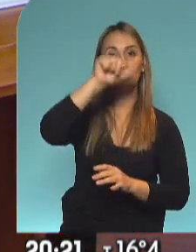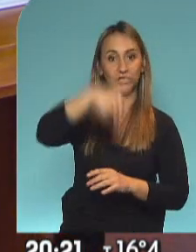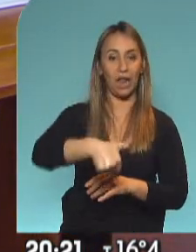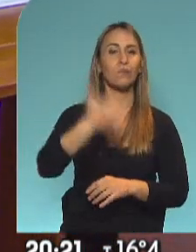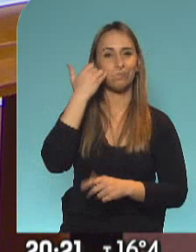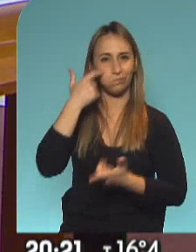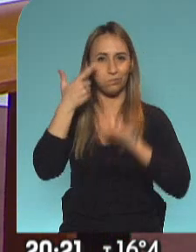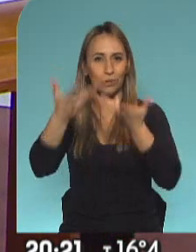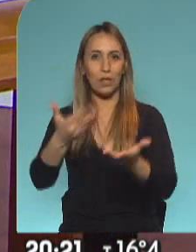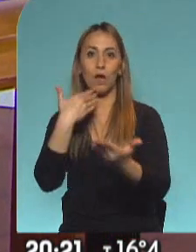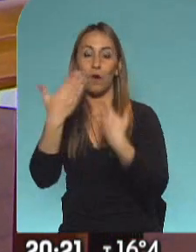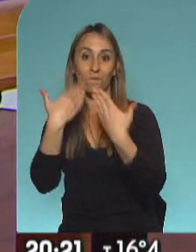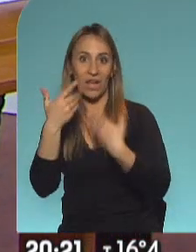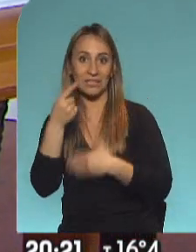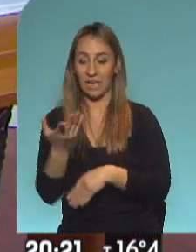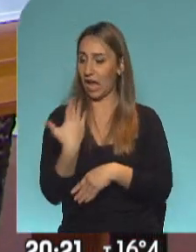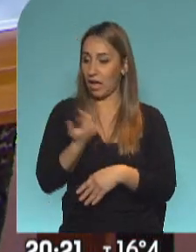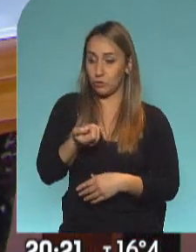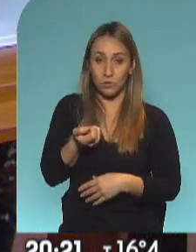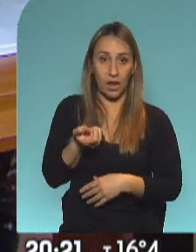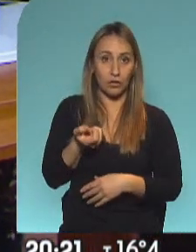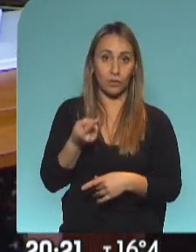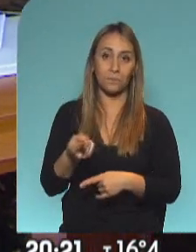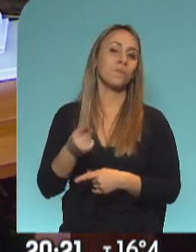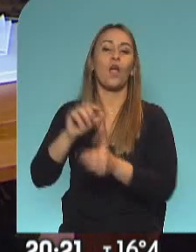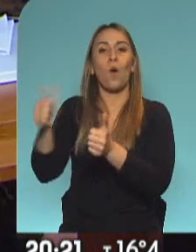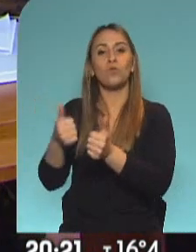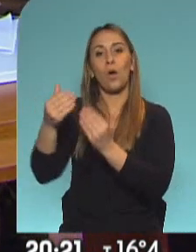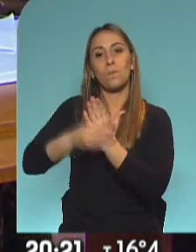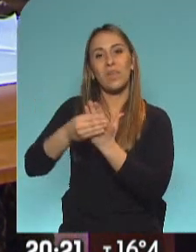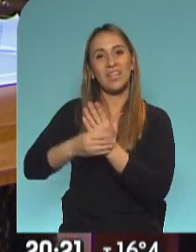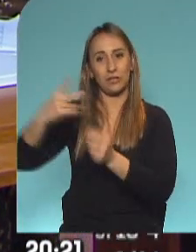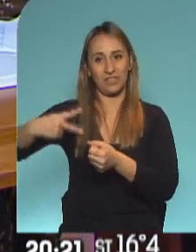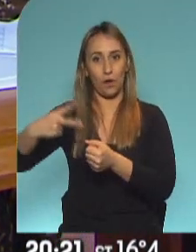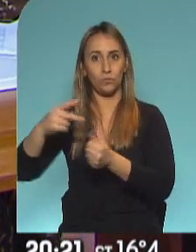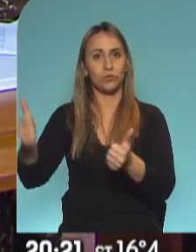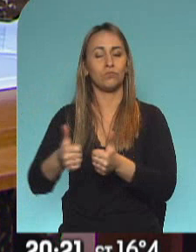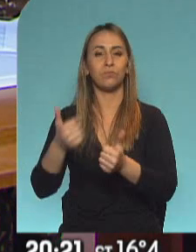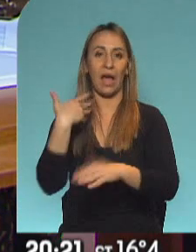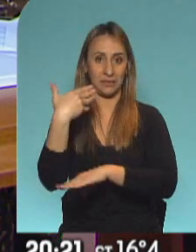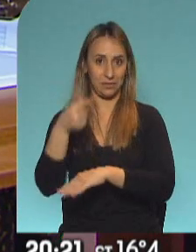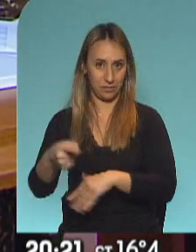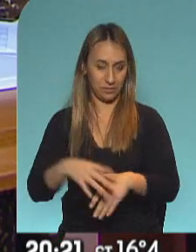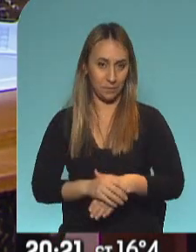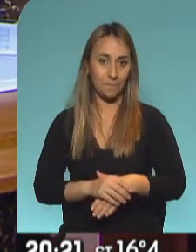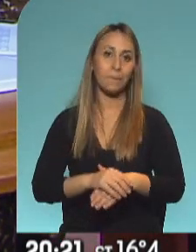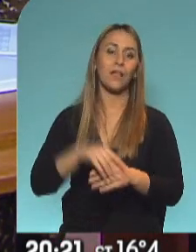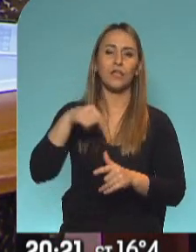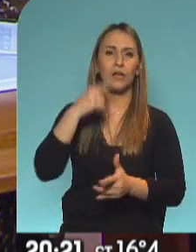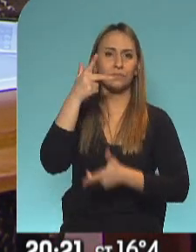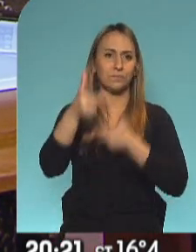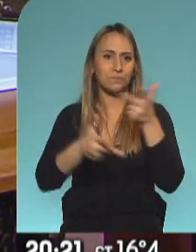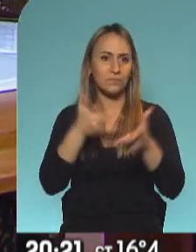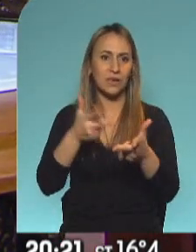del anuncio que hace minutos nada más daba junto a su viceministro y un cambio de categorización que nos lleva al dato